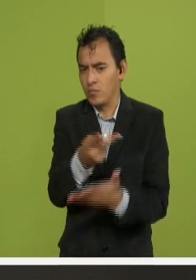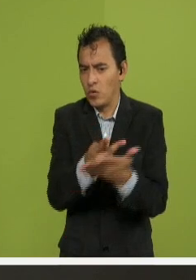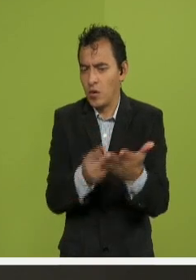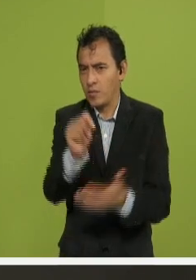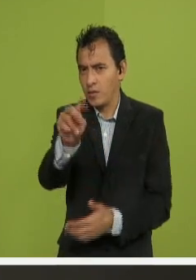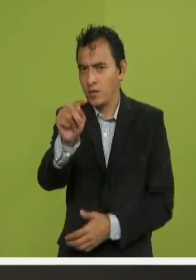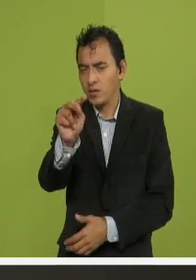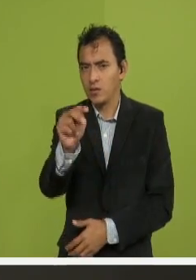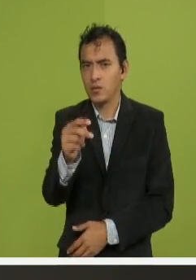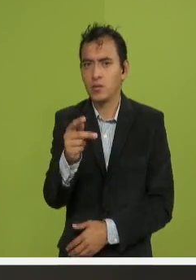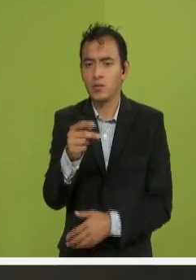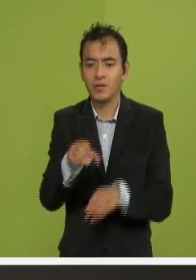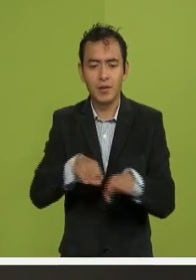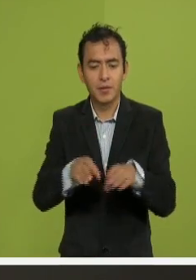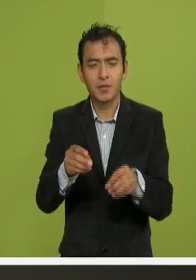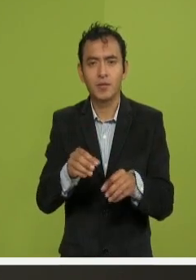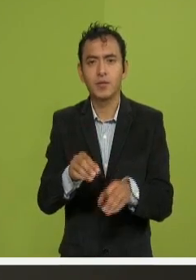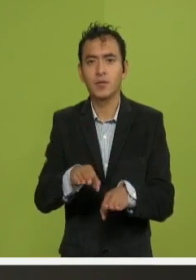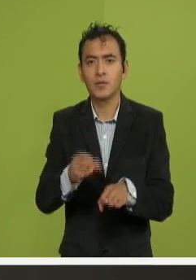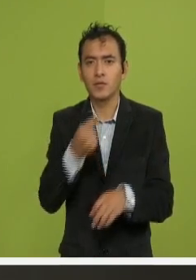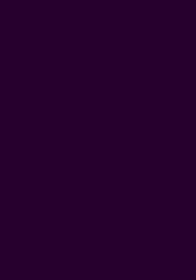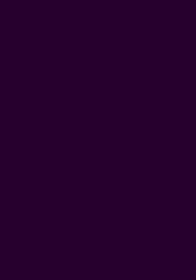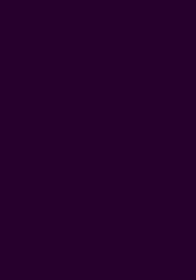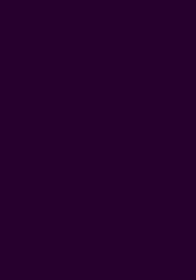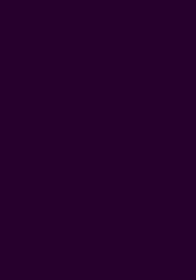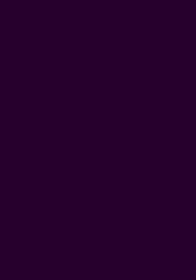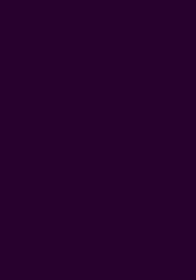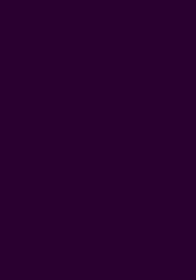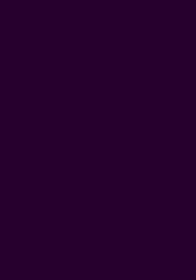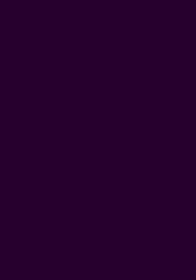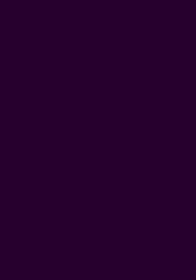empleo doméstico infantil.